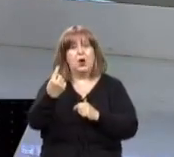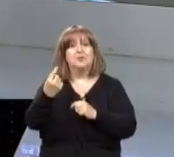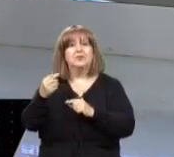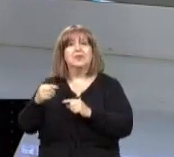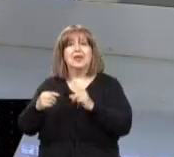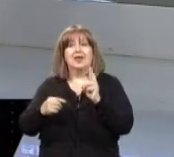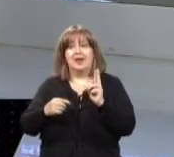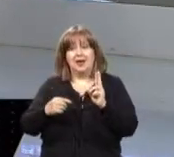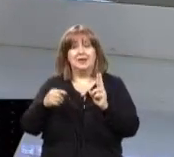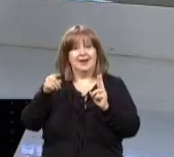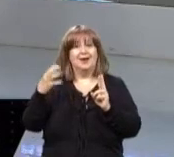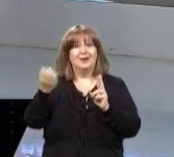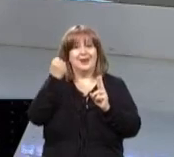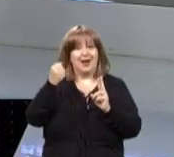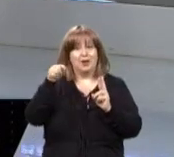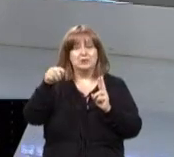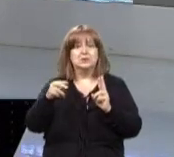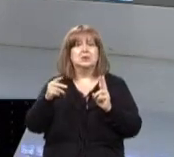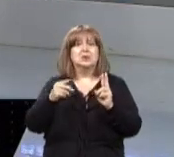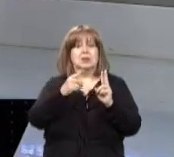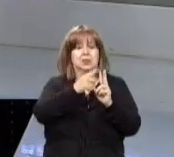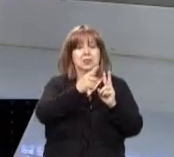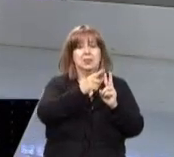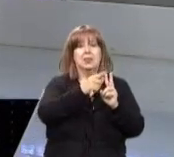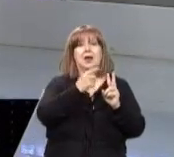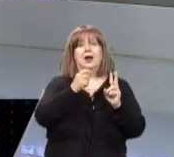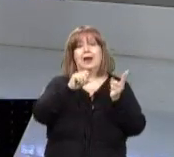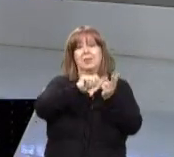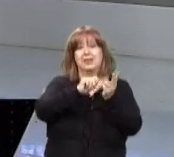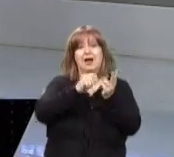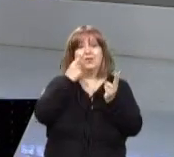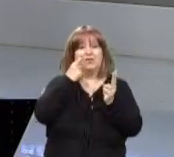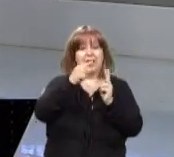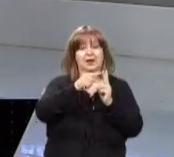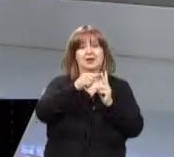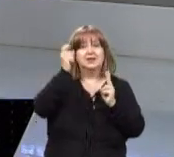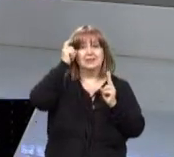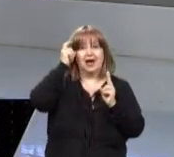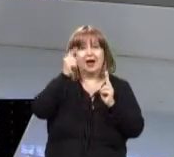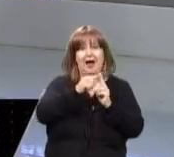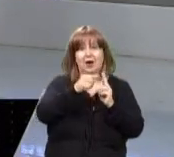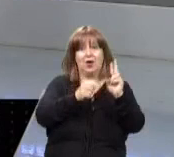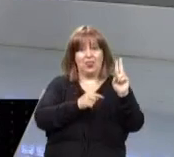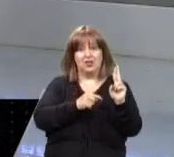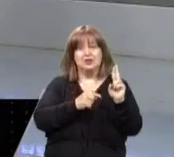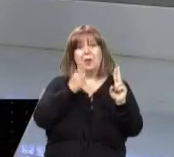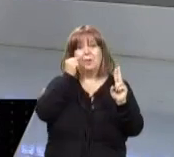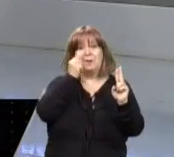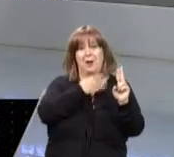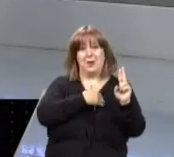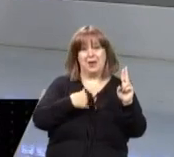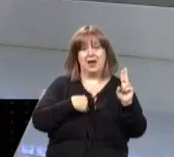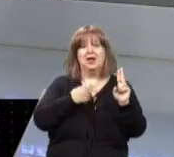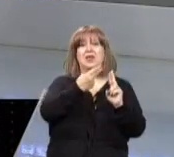de desaparecidos mendocinos, de una mujer de Capital y de un hombre nacido en el departamento de San Carlos. Ellos